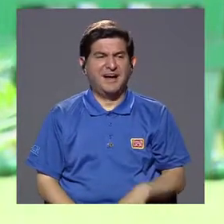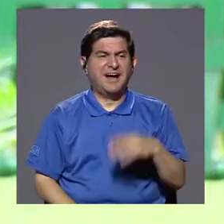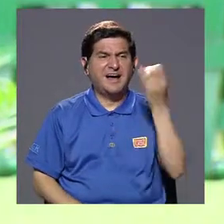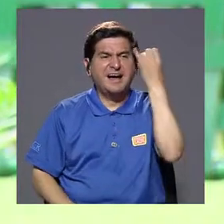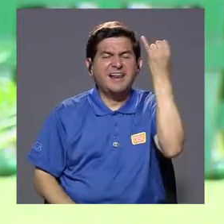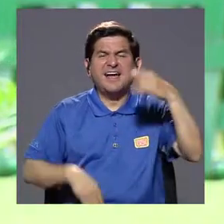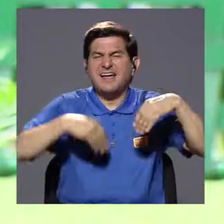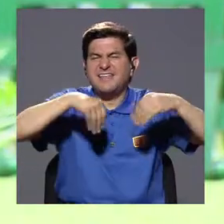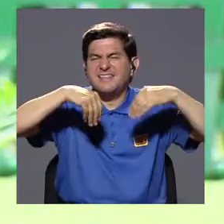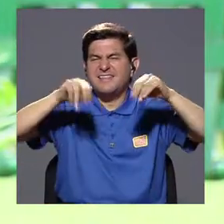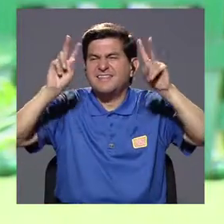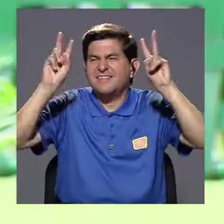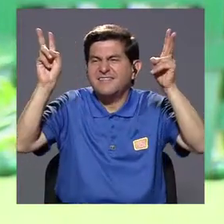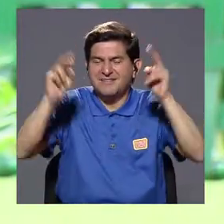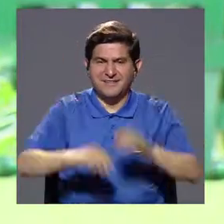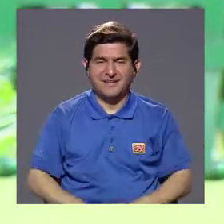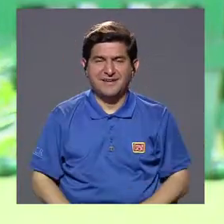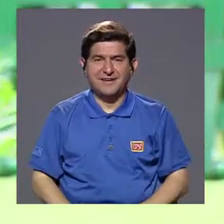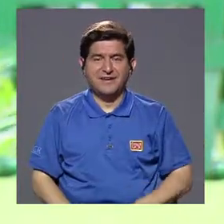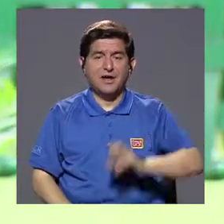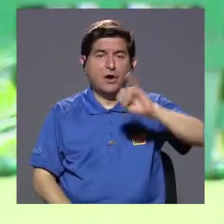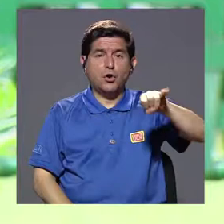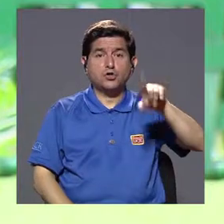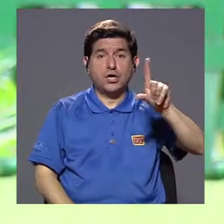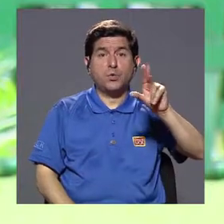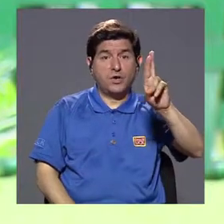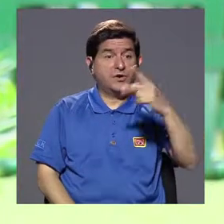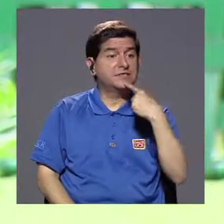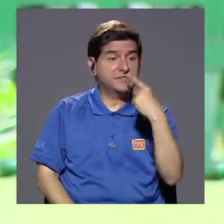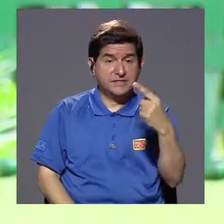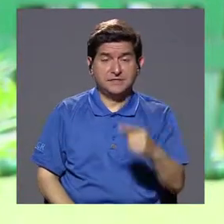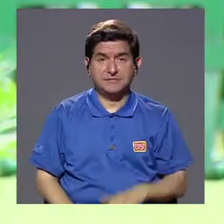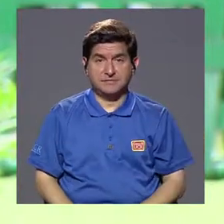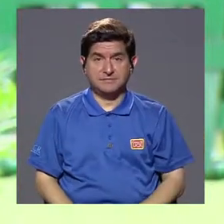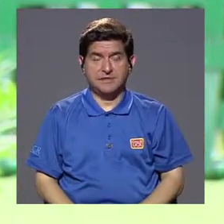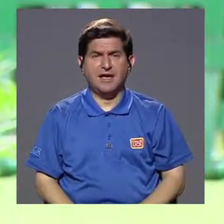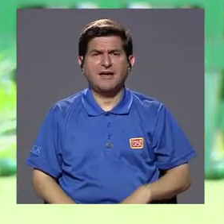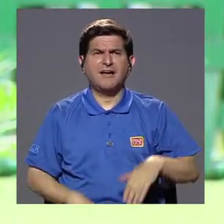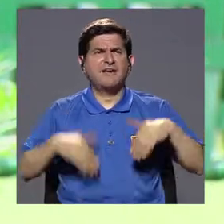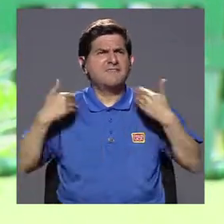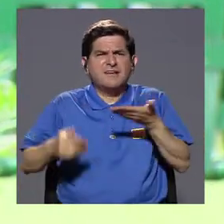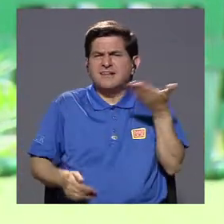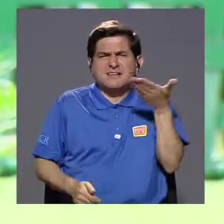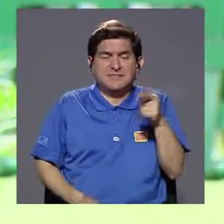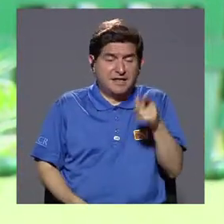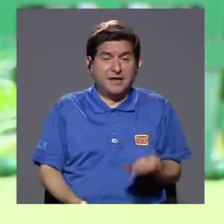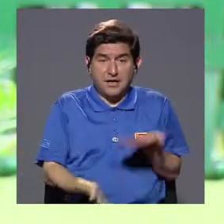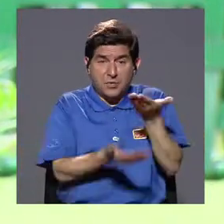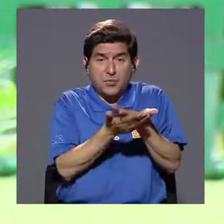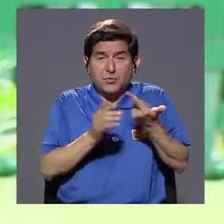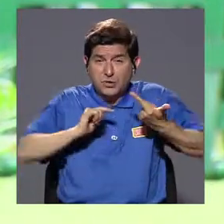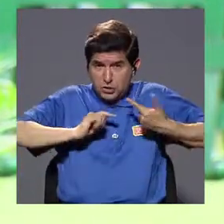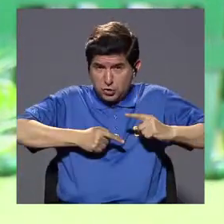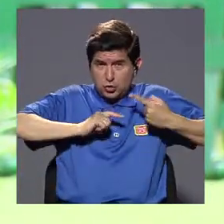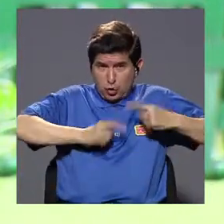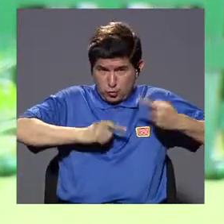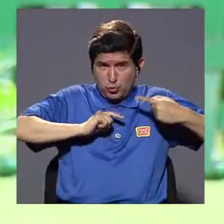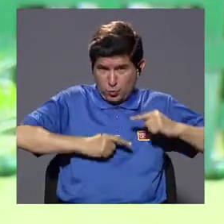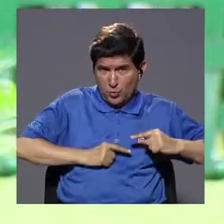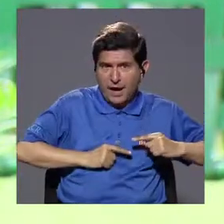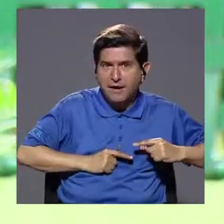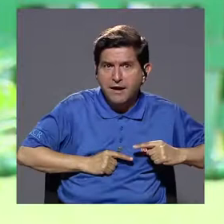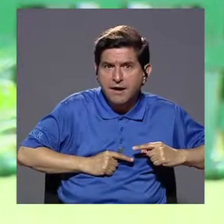nos vean de verdad también cuando cuando esté josé luís ruiz nos plantea qué es la felicidad y él lo plantea como una tortura